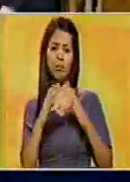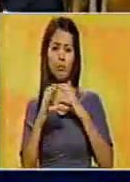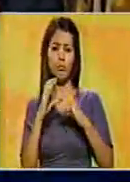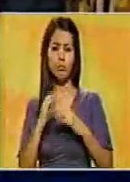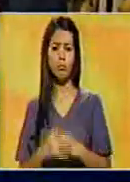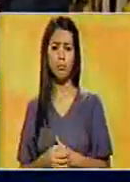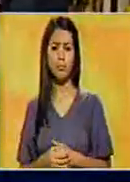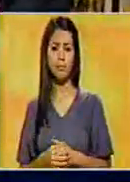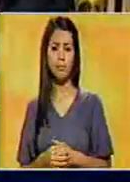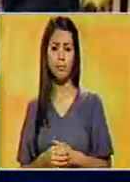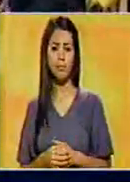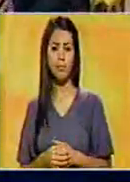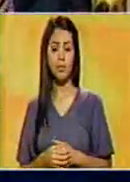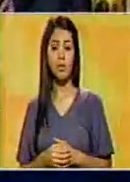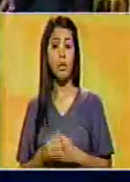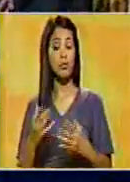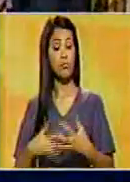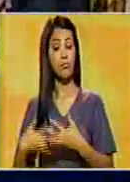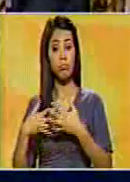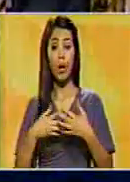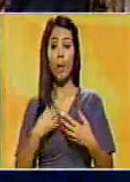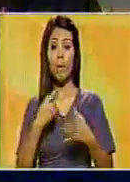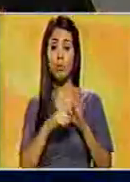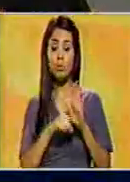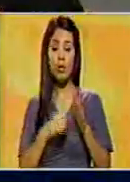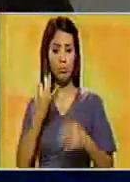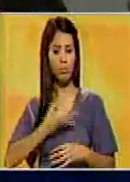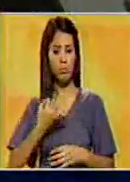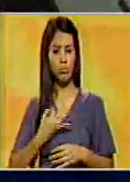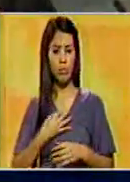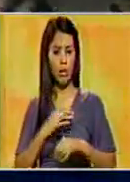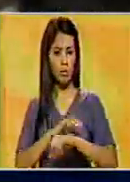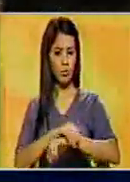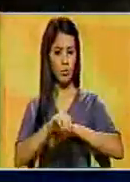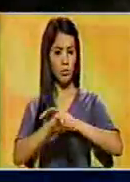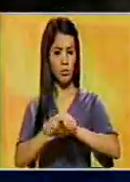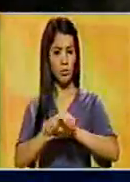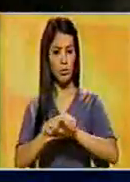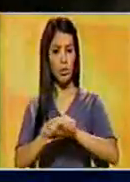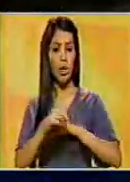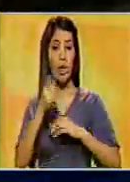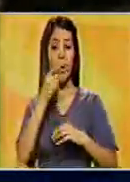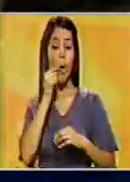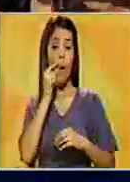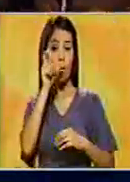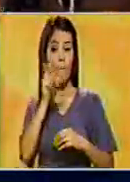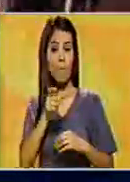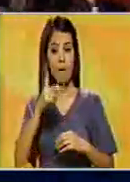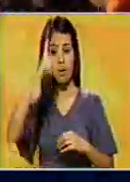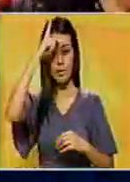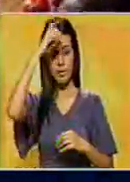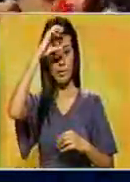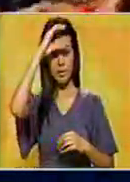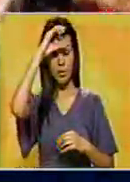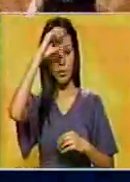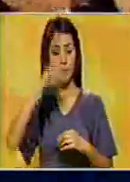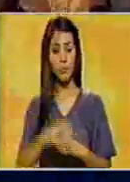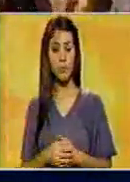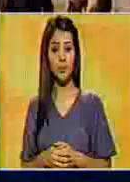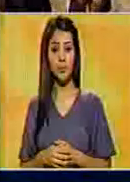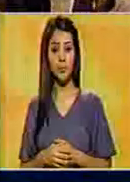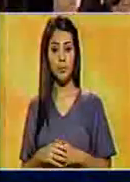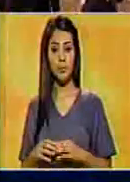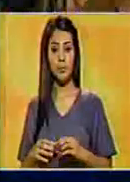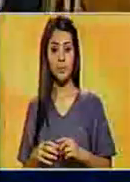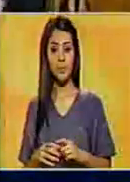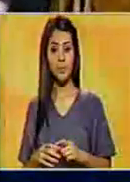Washington anunció la medida por motivos de seguridad y presuntamente tras la detención de un ciudadano turco empleado de su sede. Ante la situación,